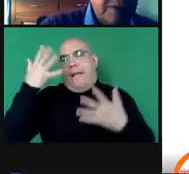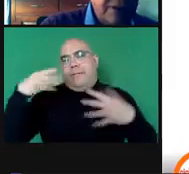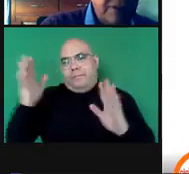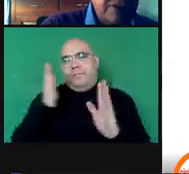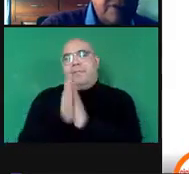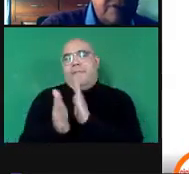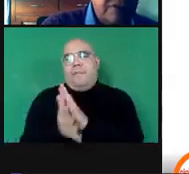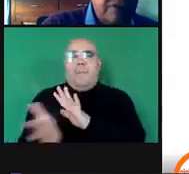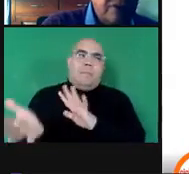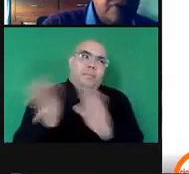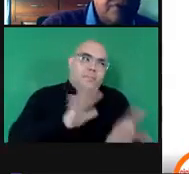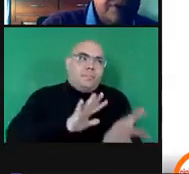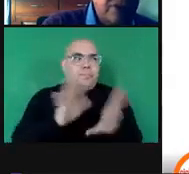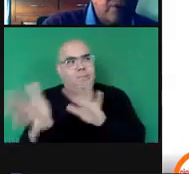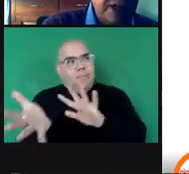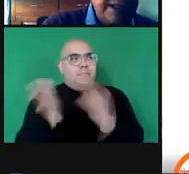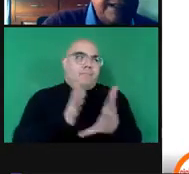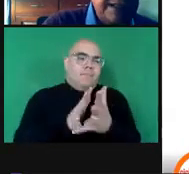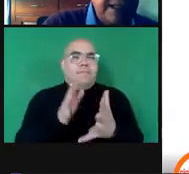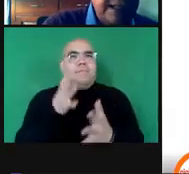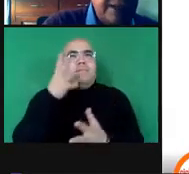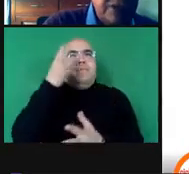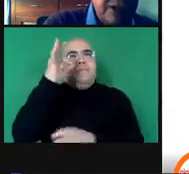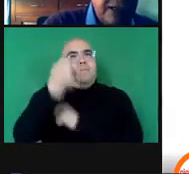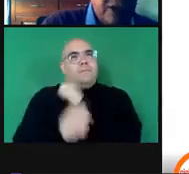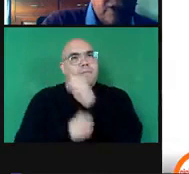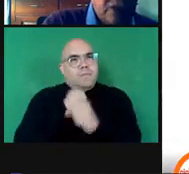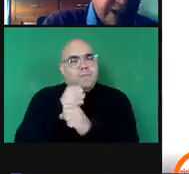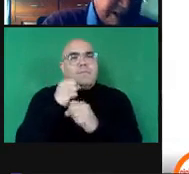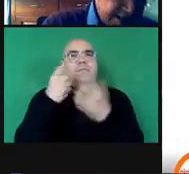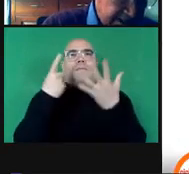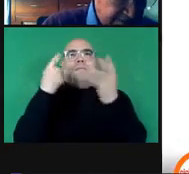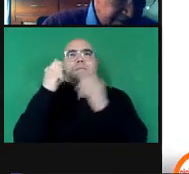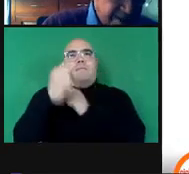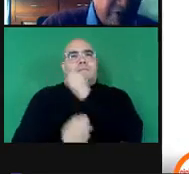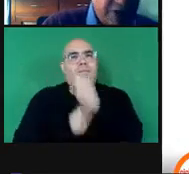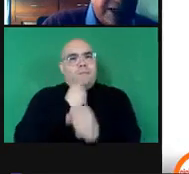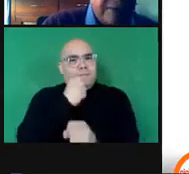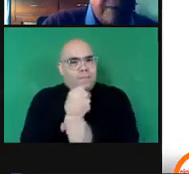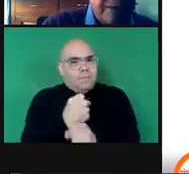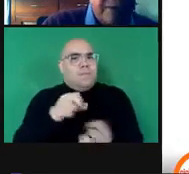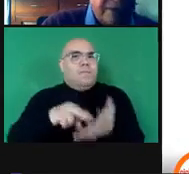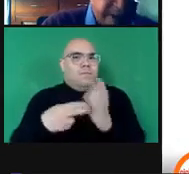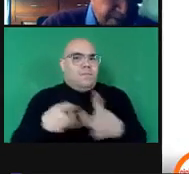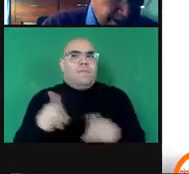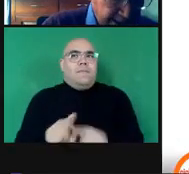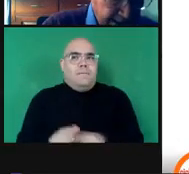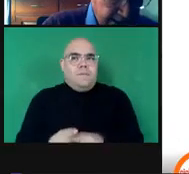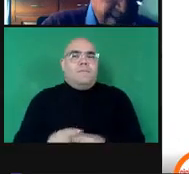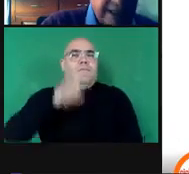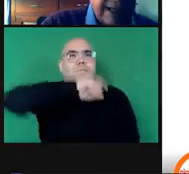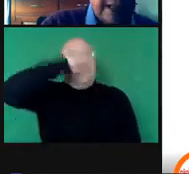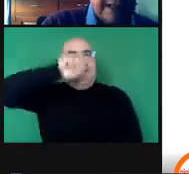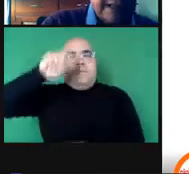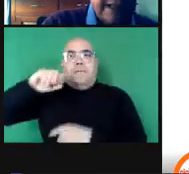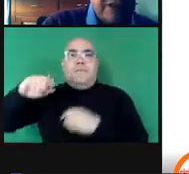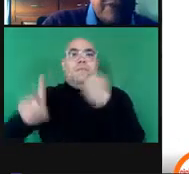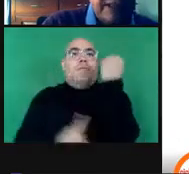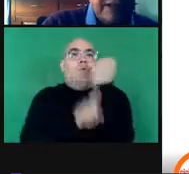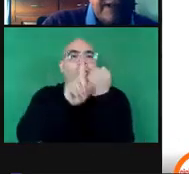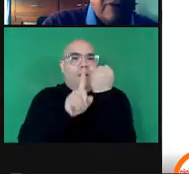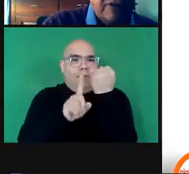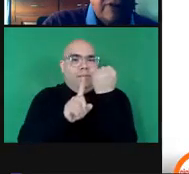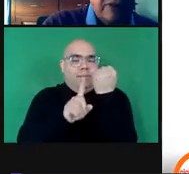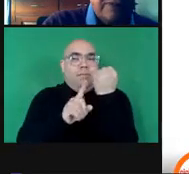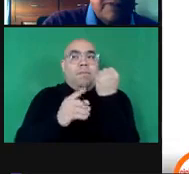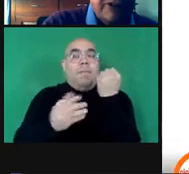más o menos unos 50, 60 años, lo que es el graffiti moderno. Pues lógicamente, antes a esto pues